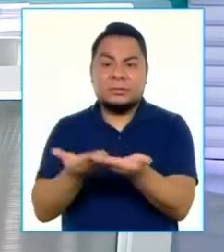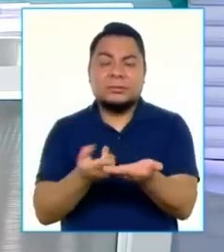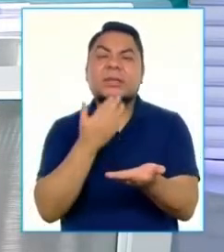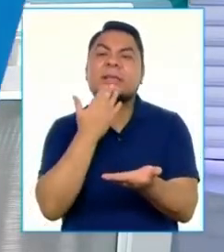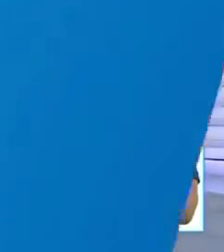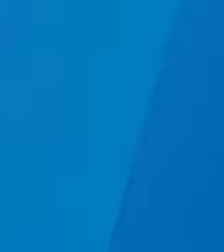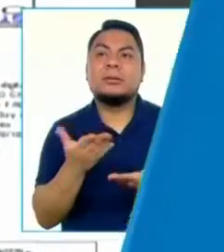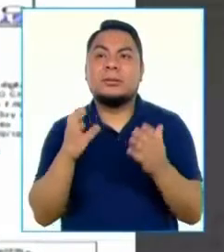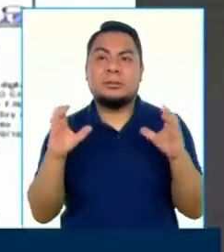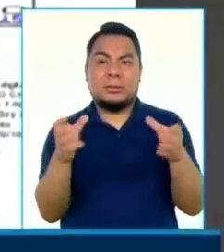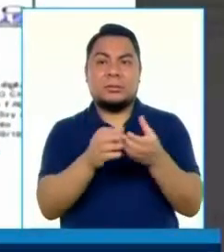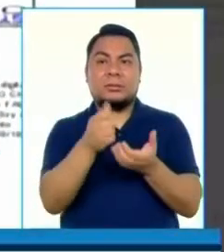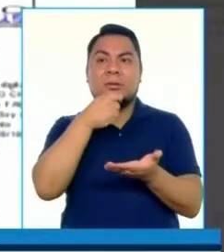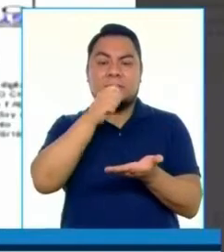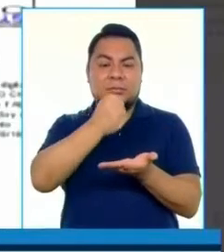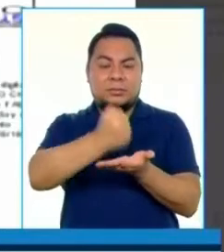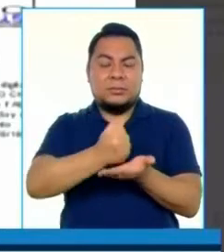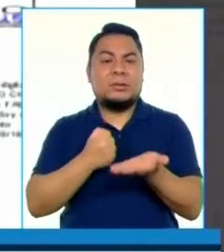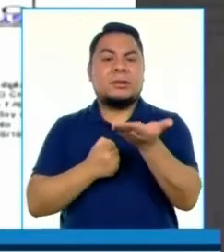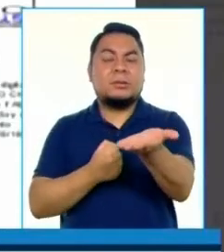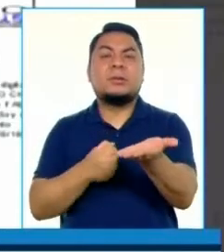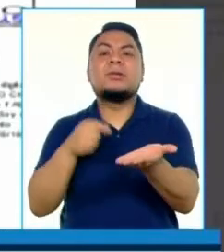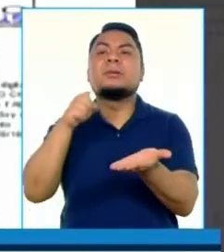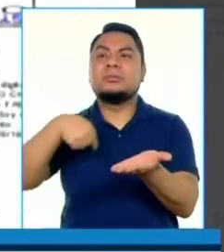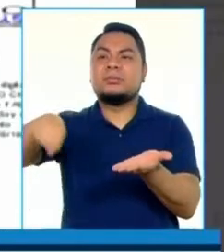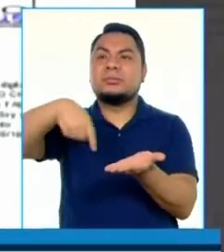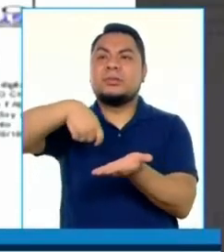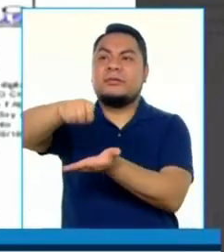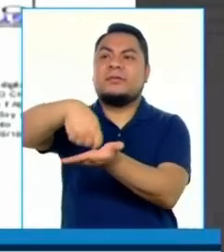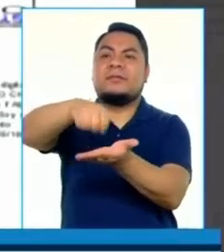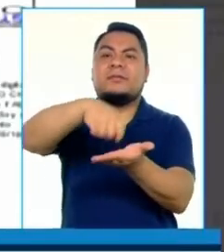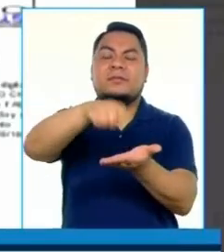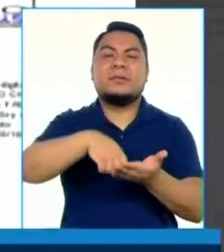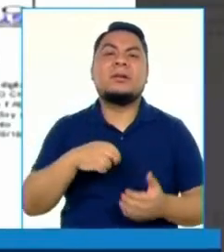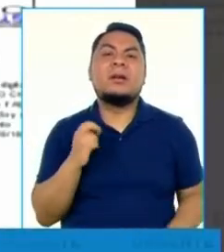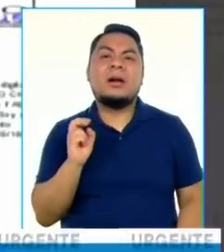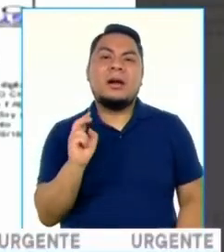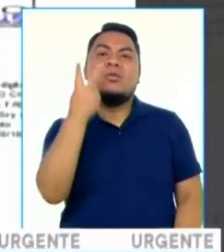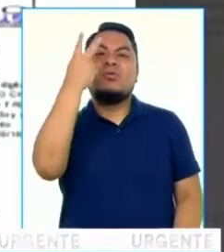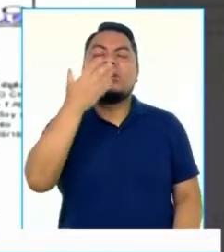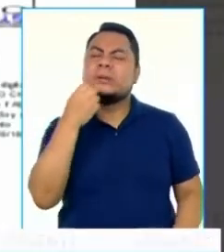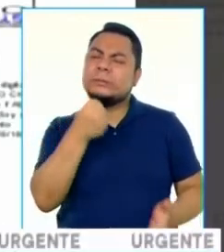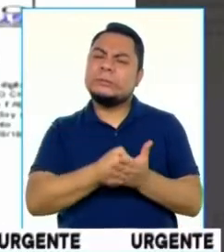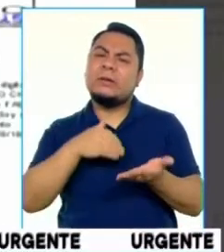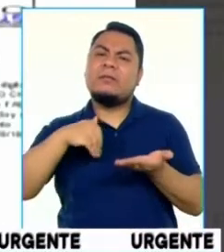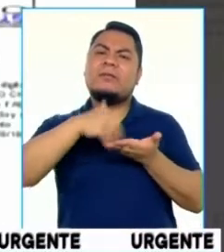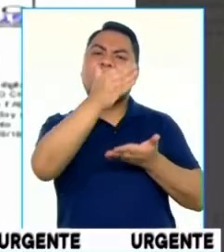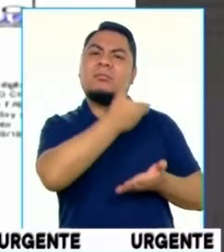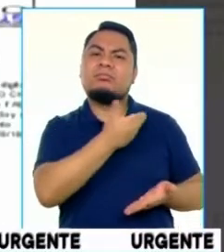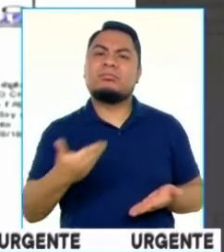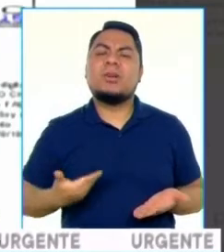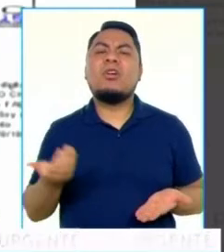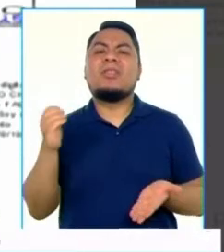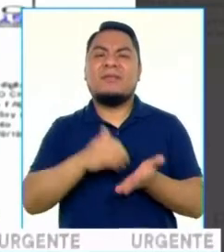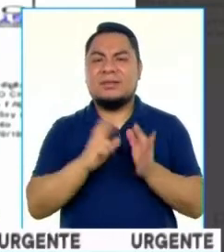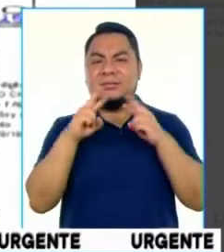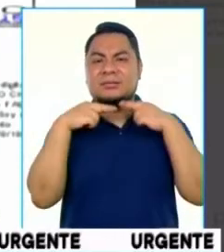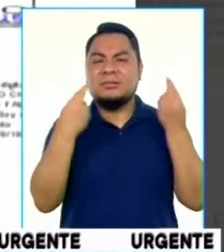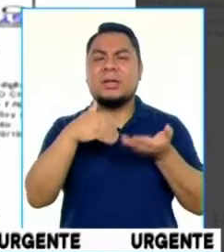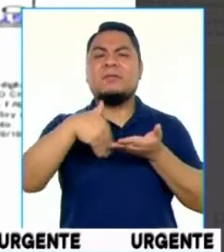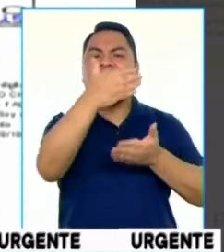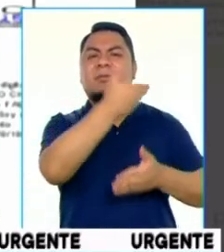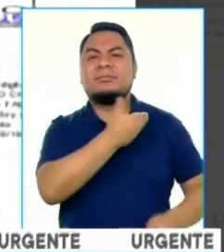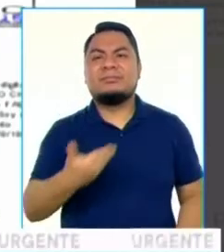que la mesa de partes del Congreso ha recibido la moción de vacancia, una segunda moción de vacancia contra el presidente de la República, Martín Vizcarra, que